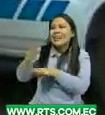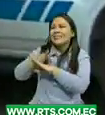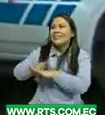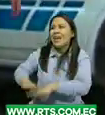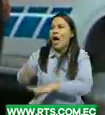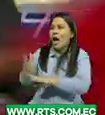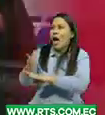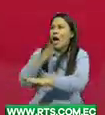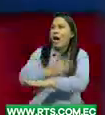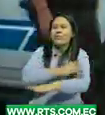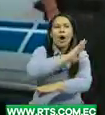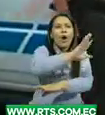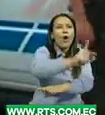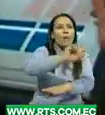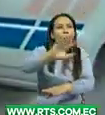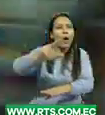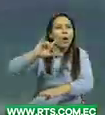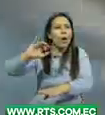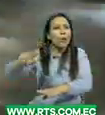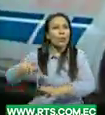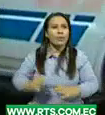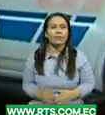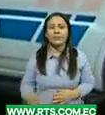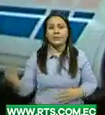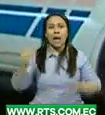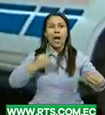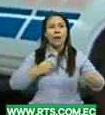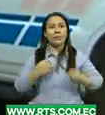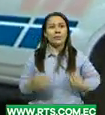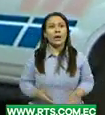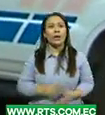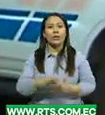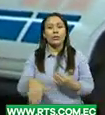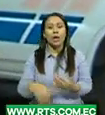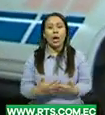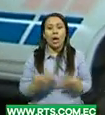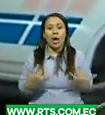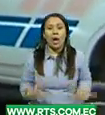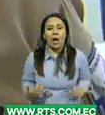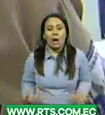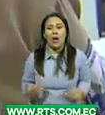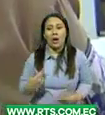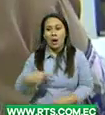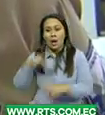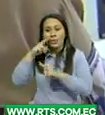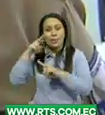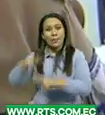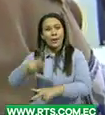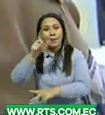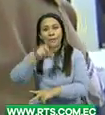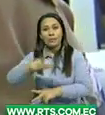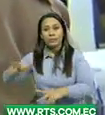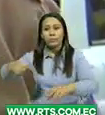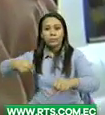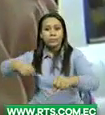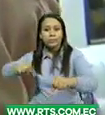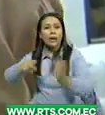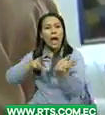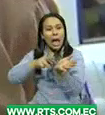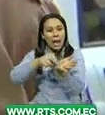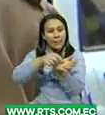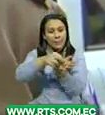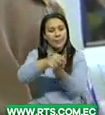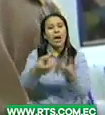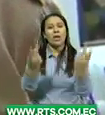amigos de lo ajeno. Uno habrían dejado botado porque se percatan de la presencia policial. Teníamos personal de patrullaje a pie,